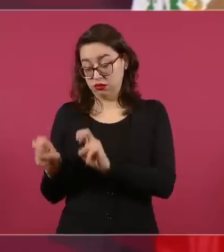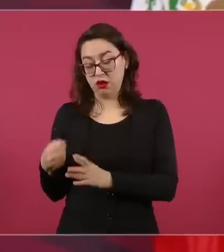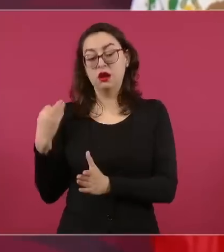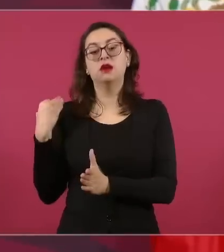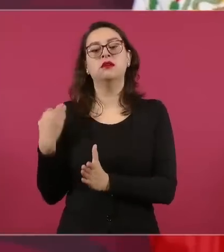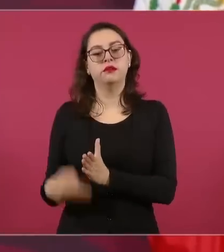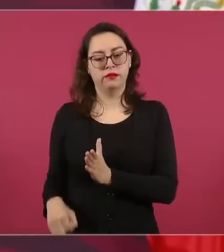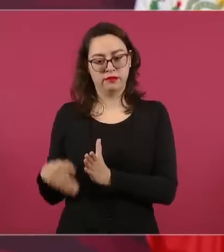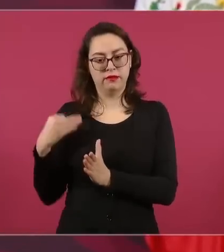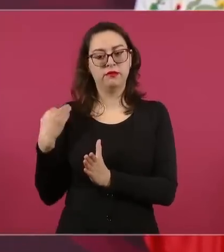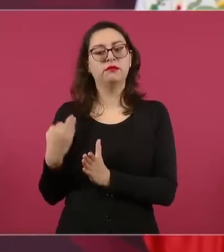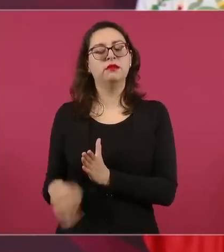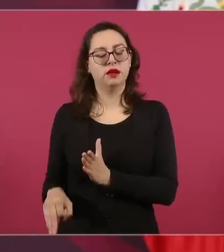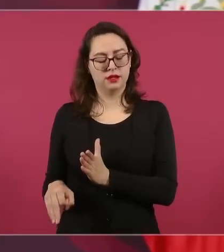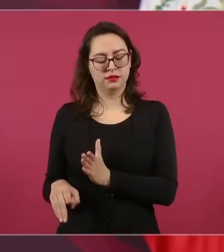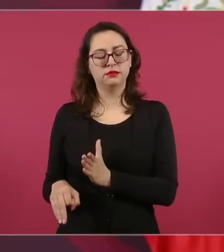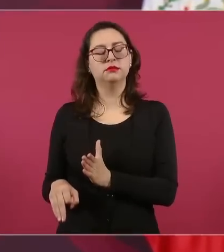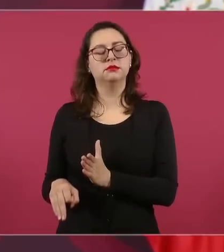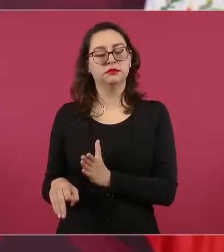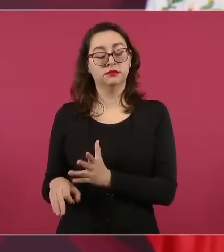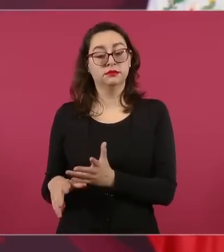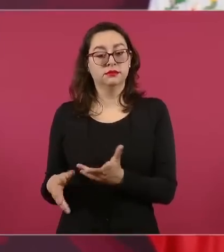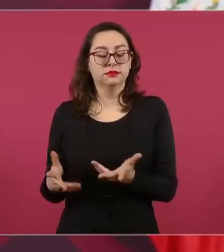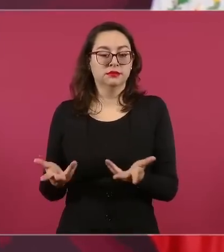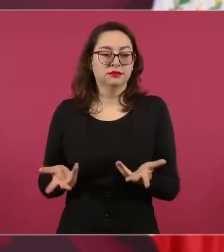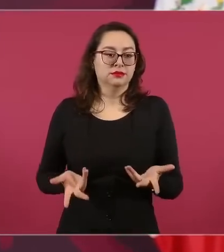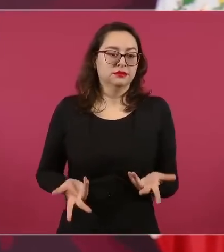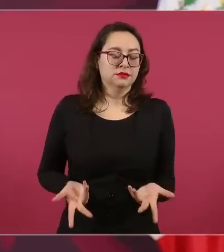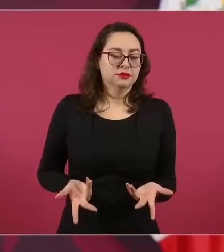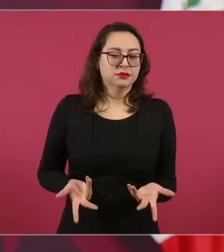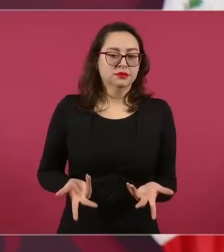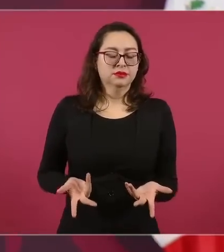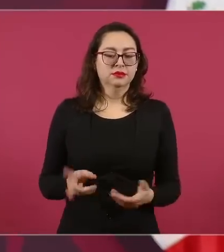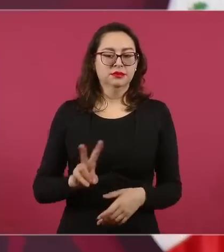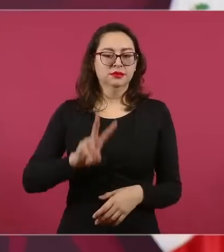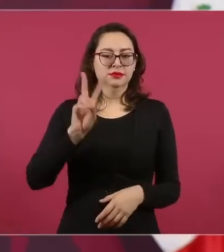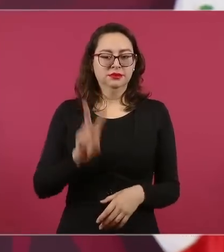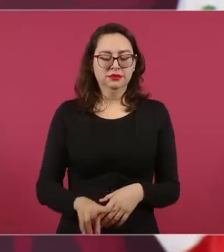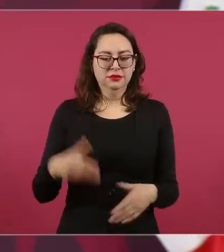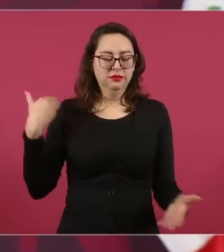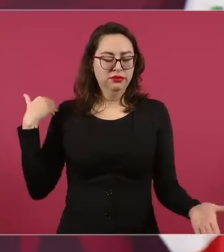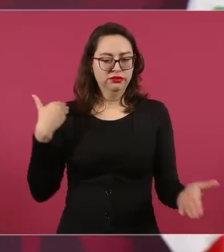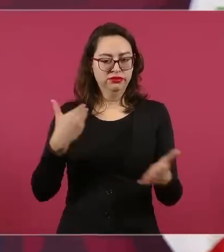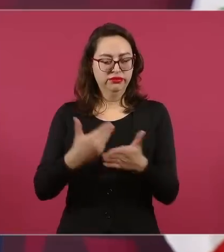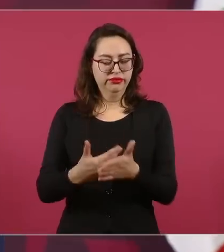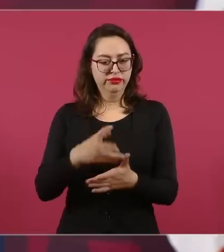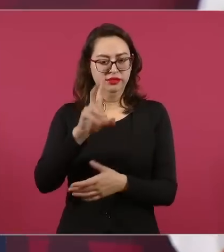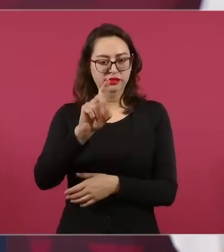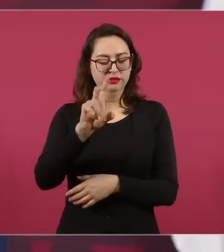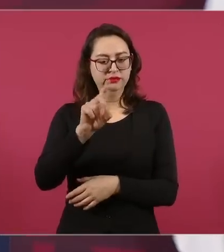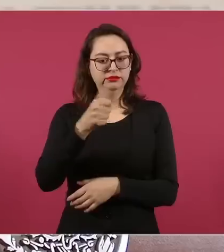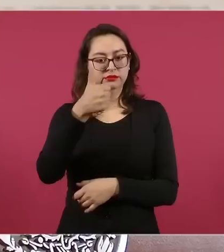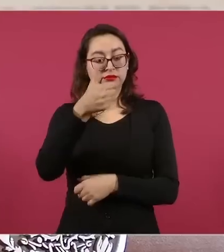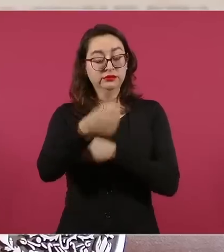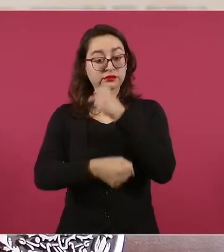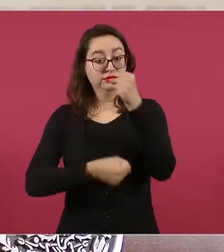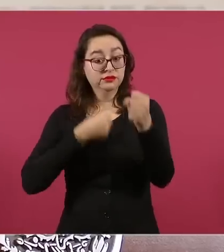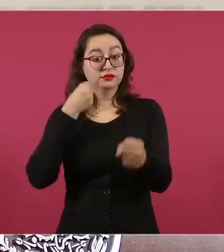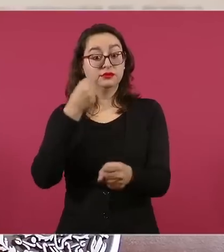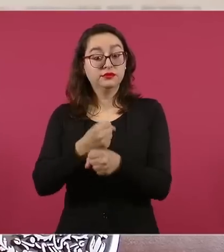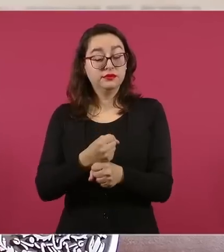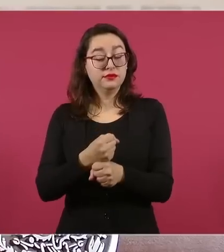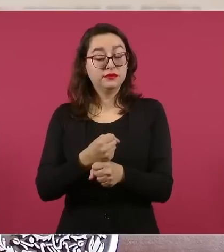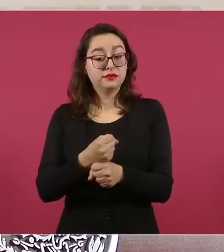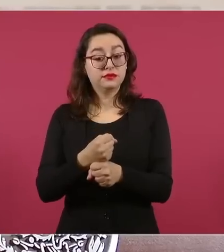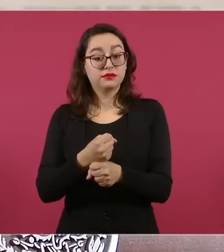porque la verdad fueron 36 años de